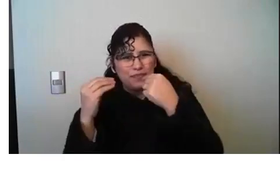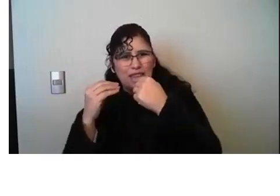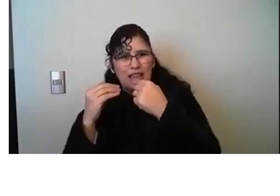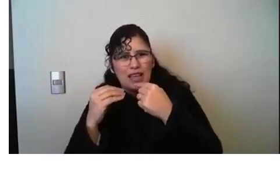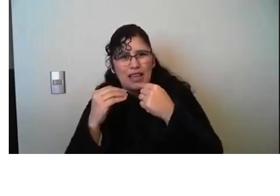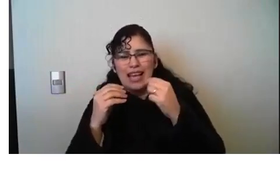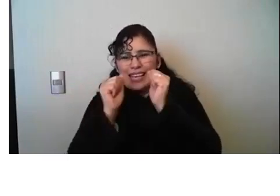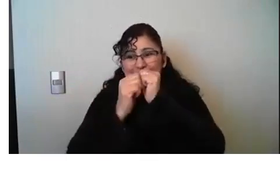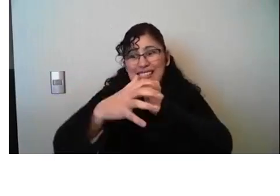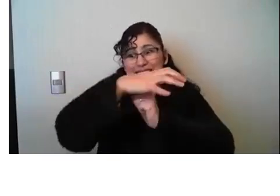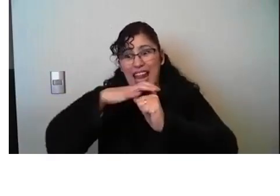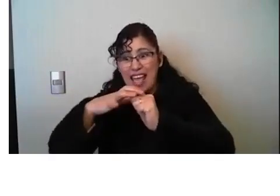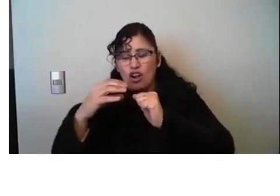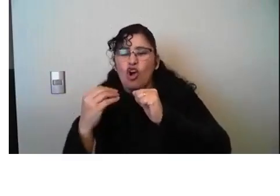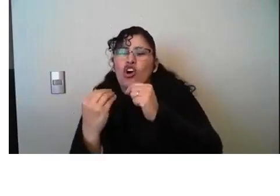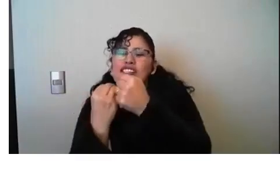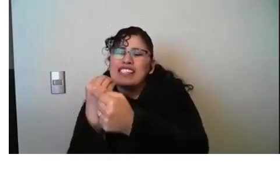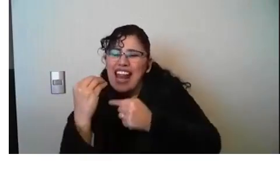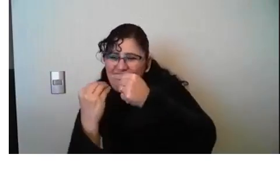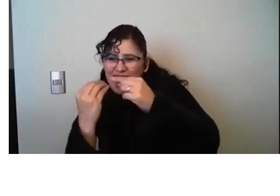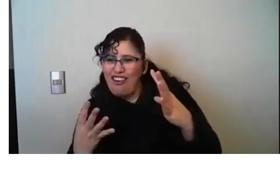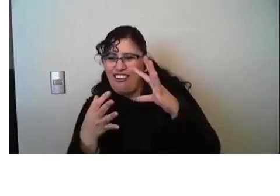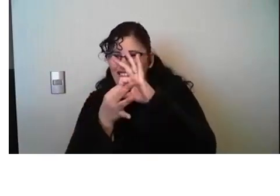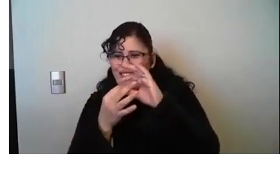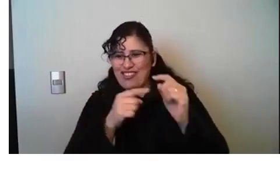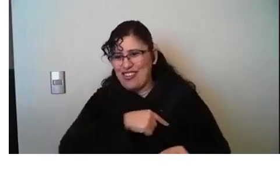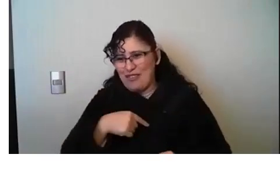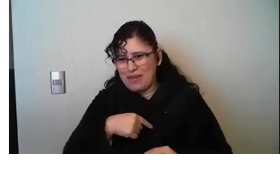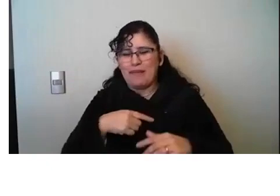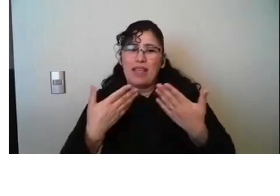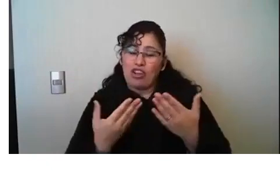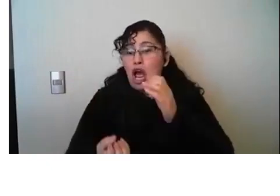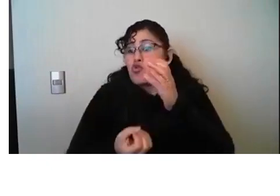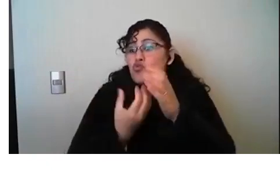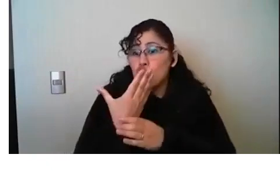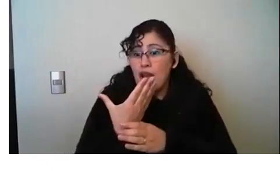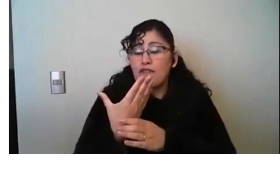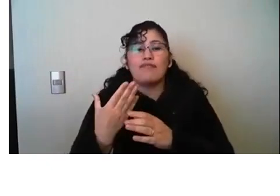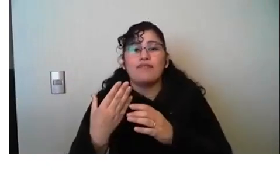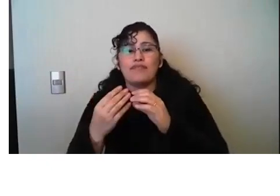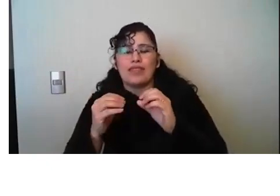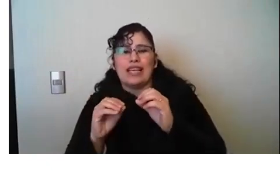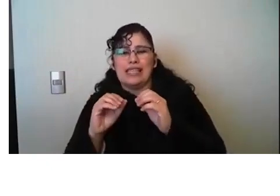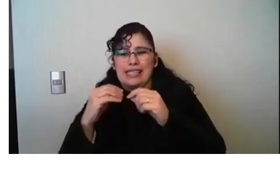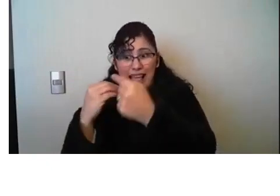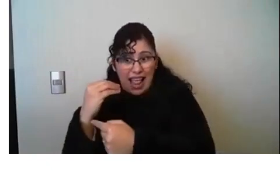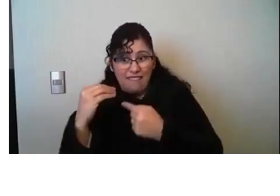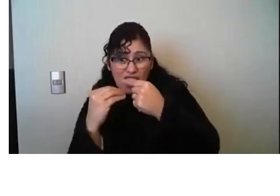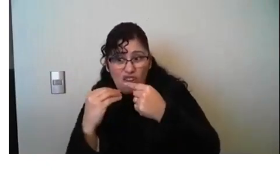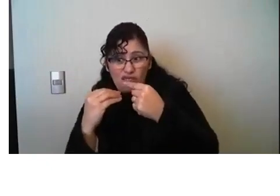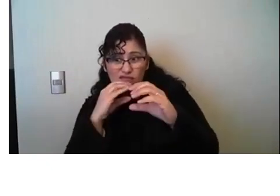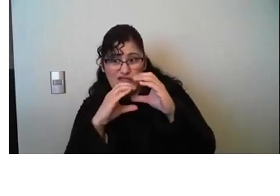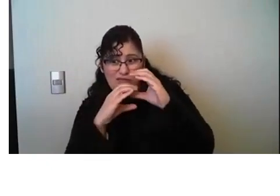cerebro-cerebelo. Y eso nos está indicando que el neocerebelo se comunica con el